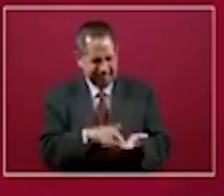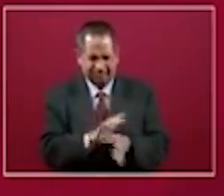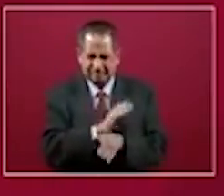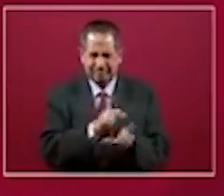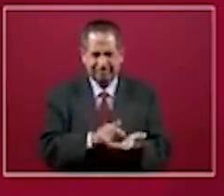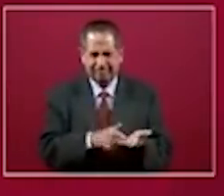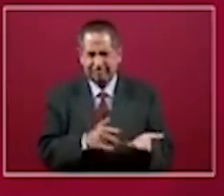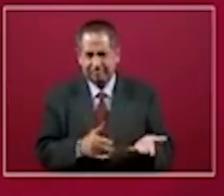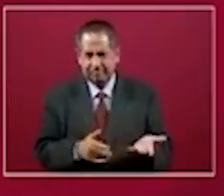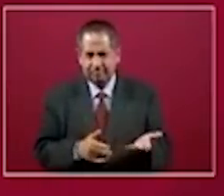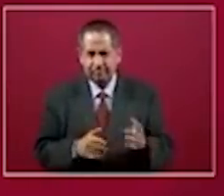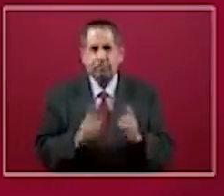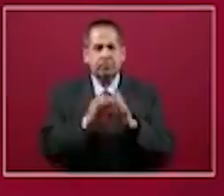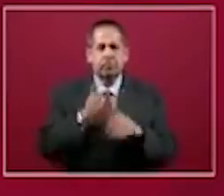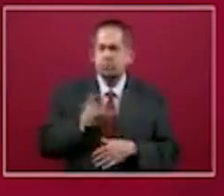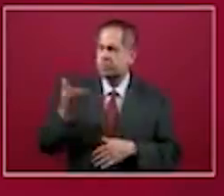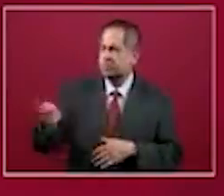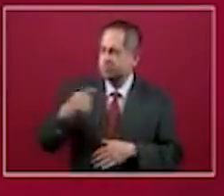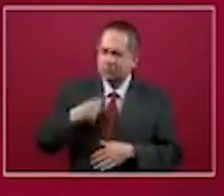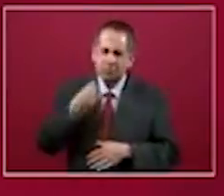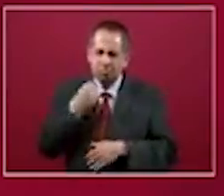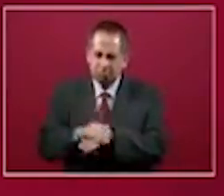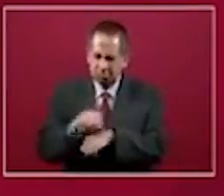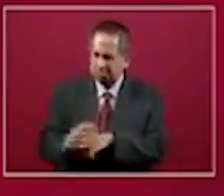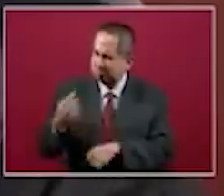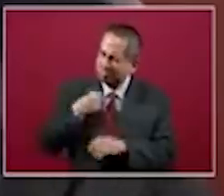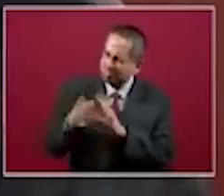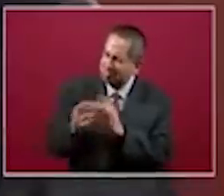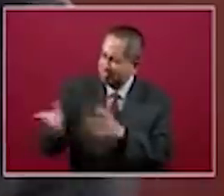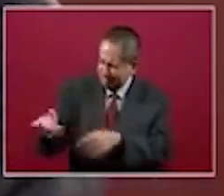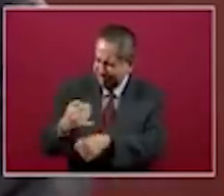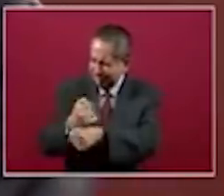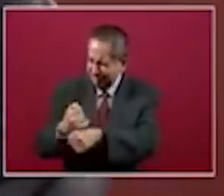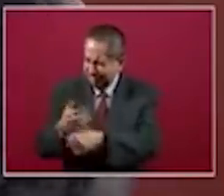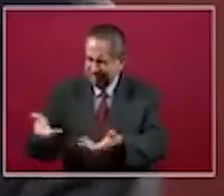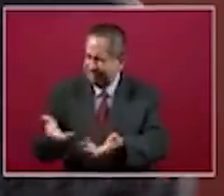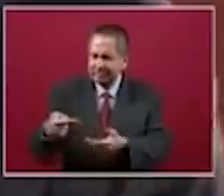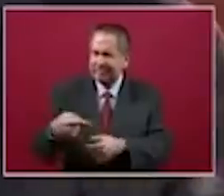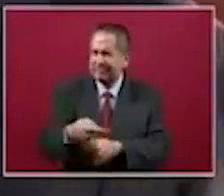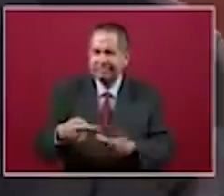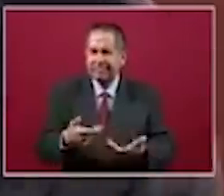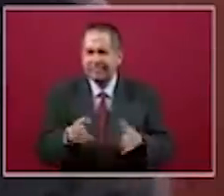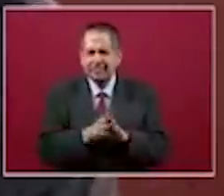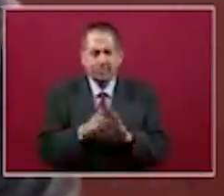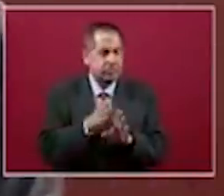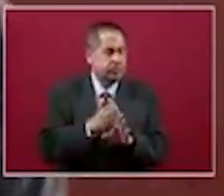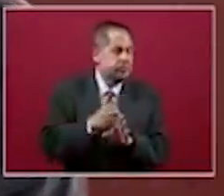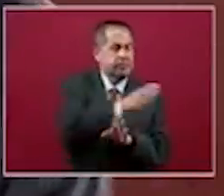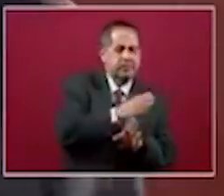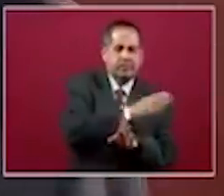y en una de esas le pedí a un abogado amigo: oye, investígame cómo estaba